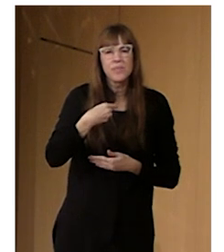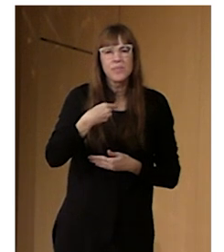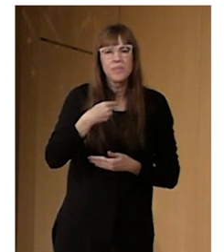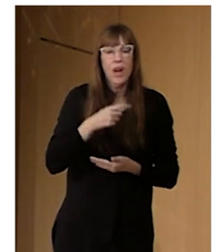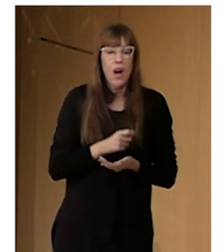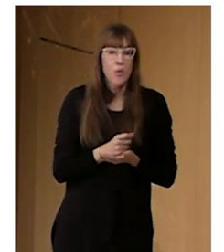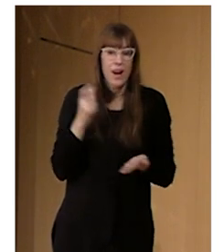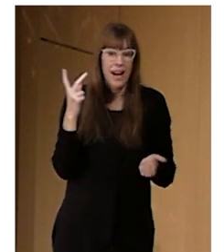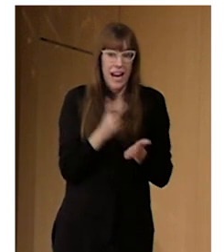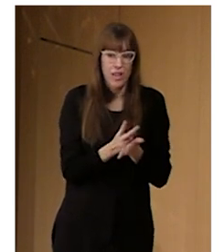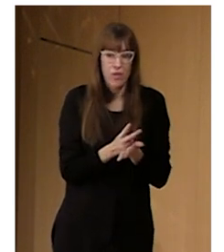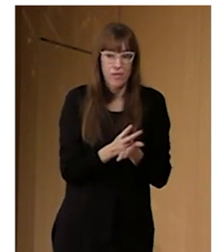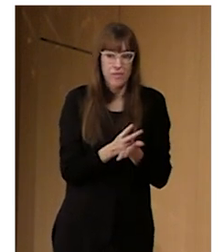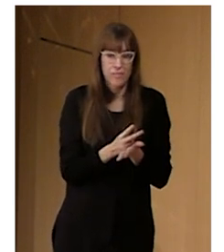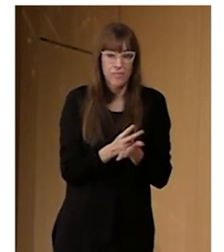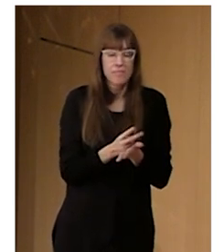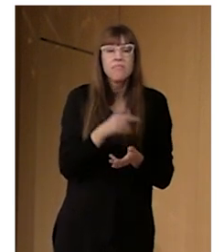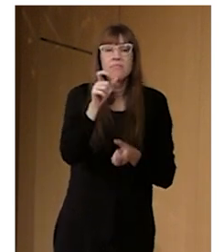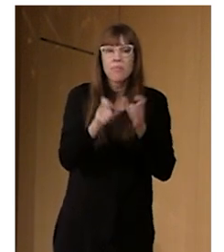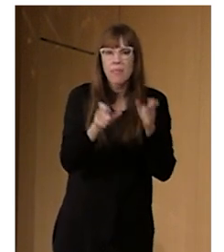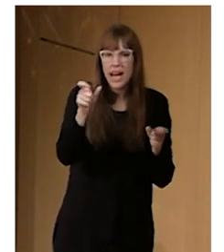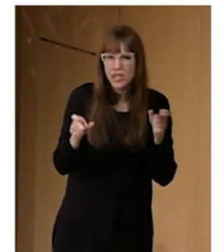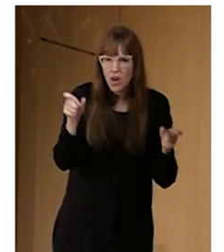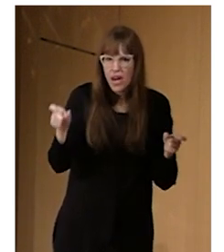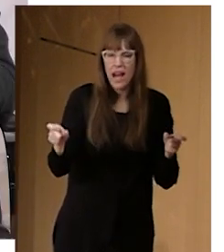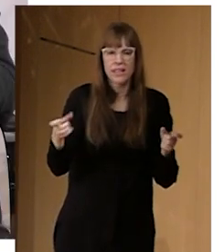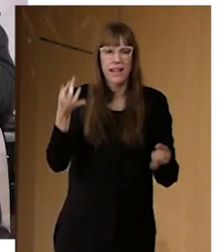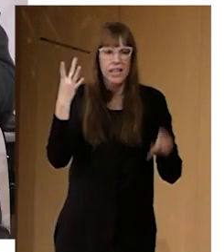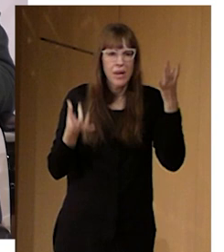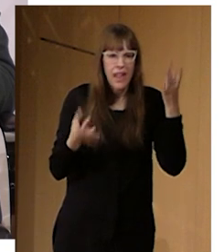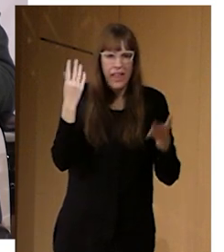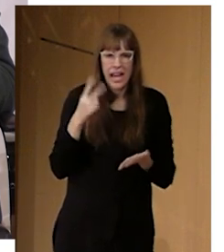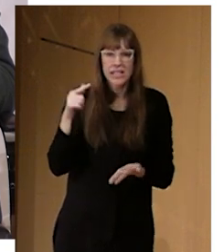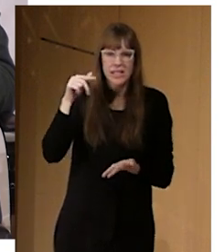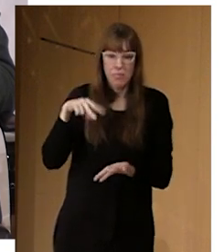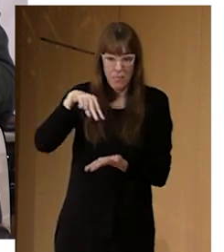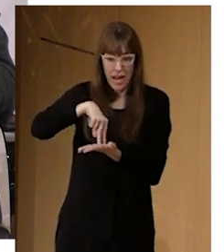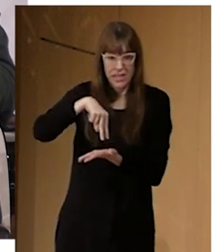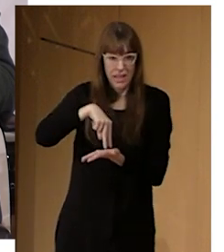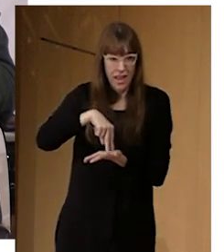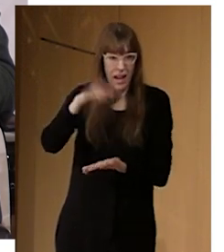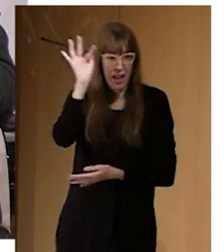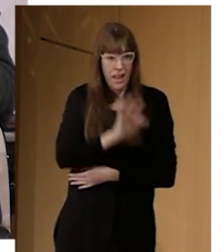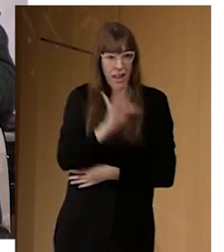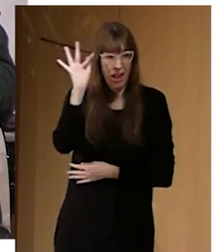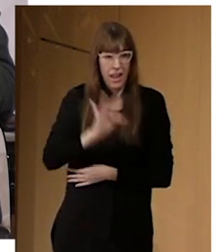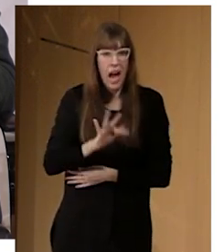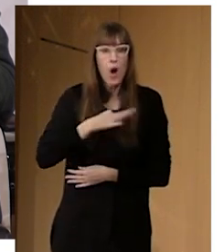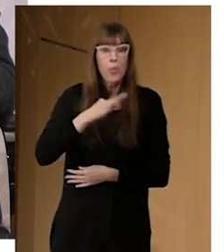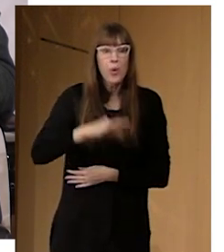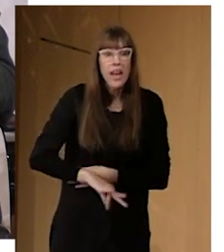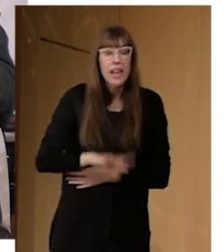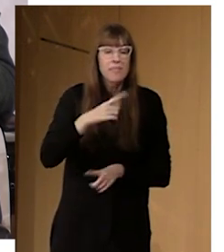acabara el encierro y que la gente pudiera volver a las actividades presenciales ver cómo podíamos solucionar esa